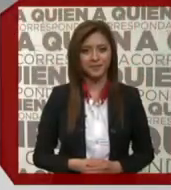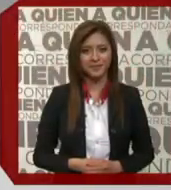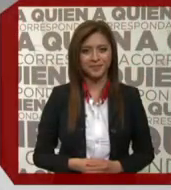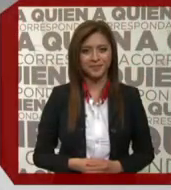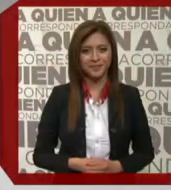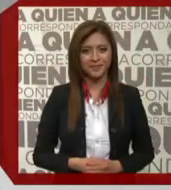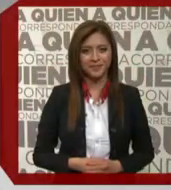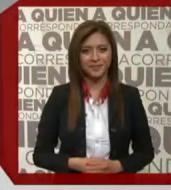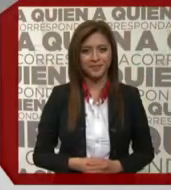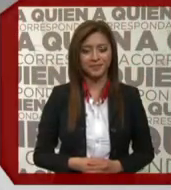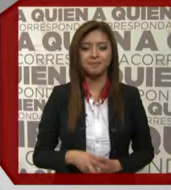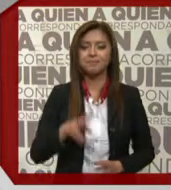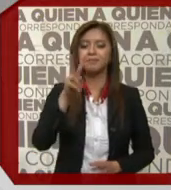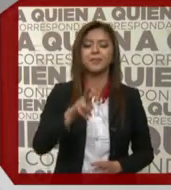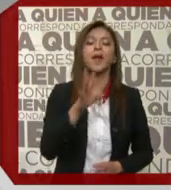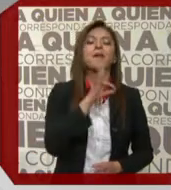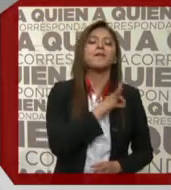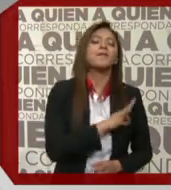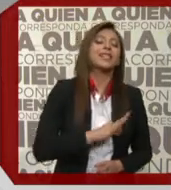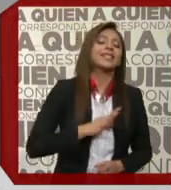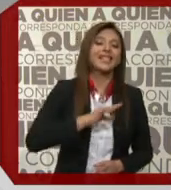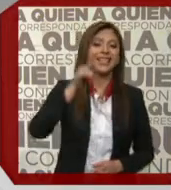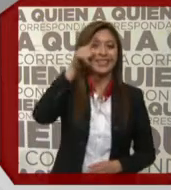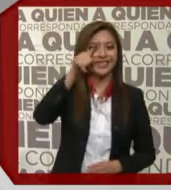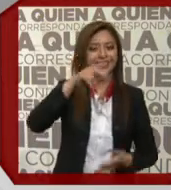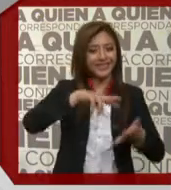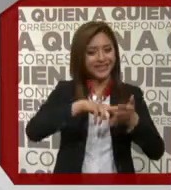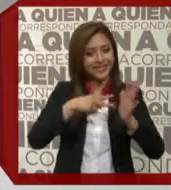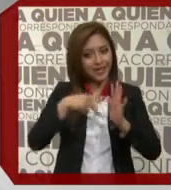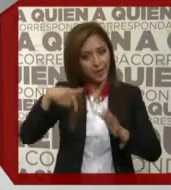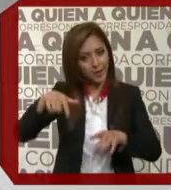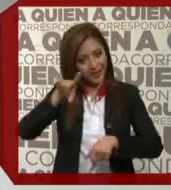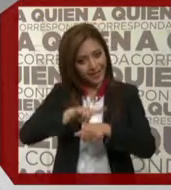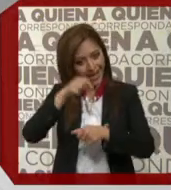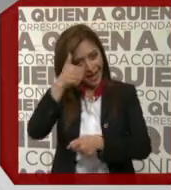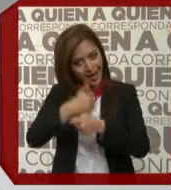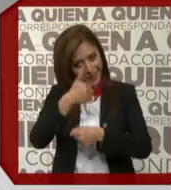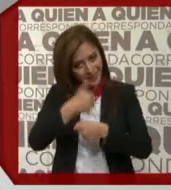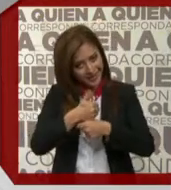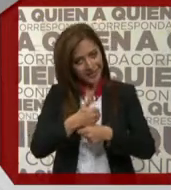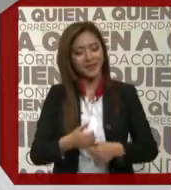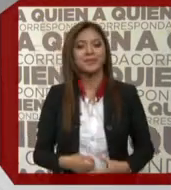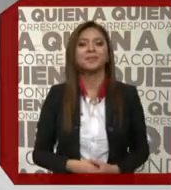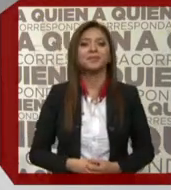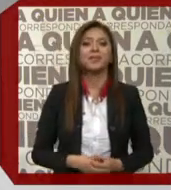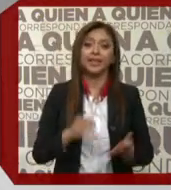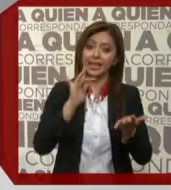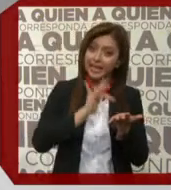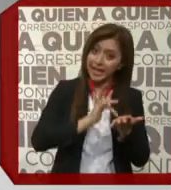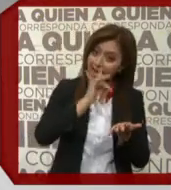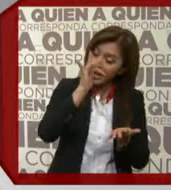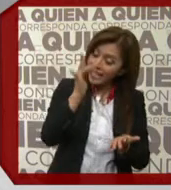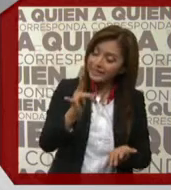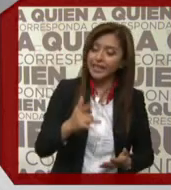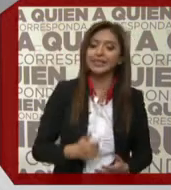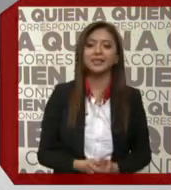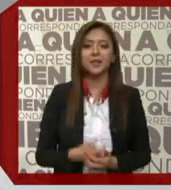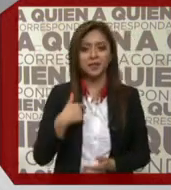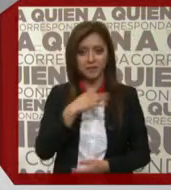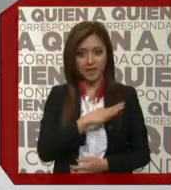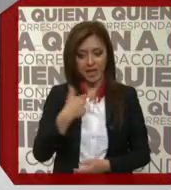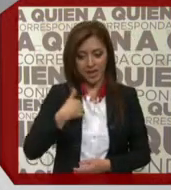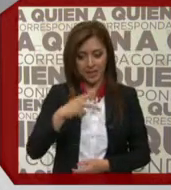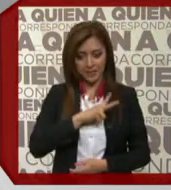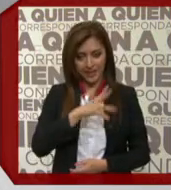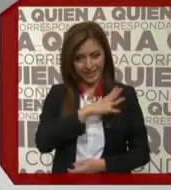Bien. Felicidades, abuelo. Jorge, gracias. Gracias, muy amable. Felicidades, mi niña. Oye, Jorge, y